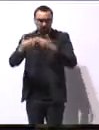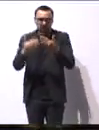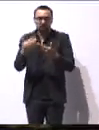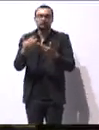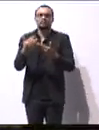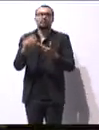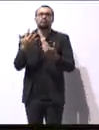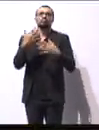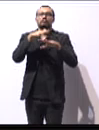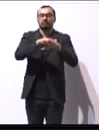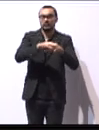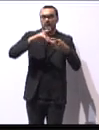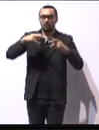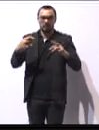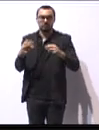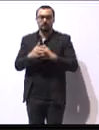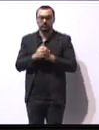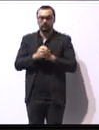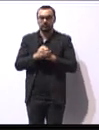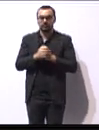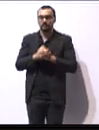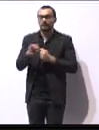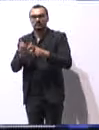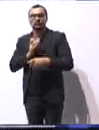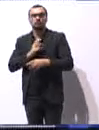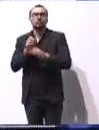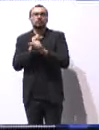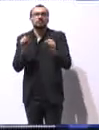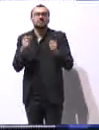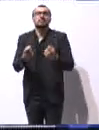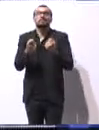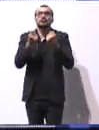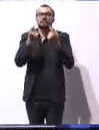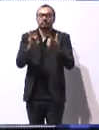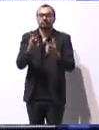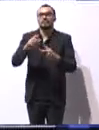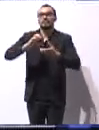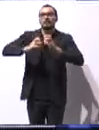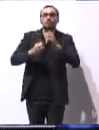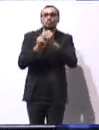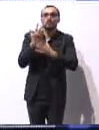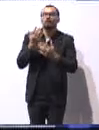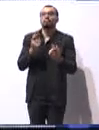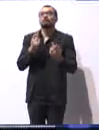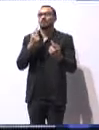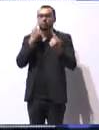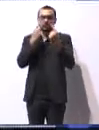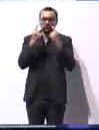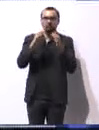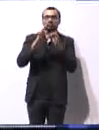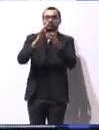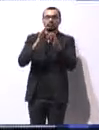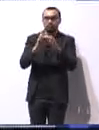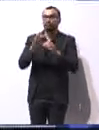integración regional. También podemos contribuir a crear puentes de confianza